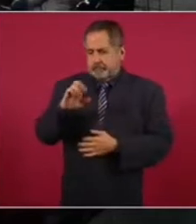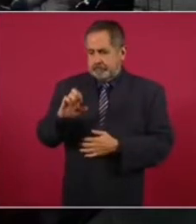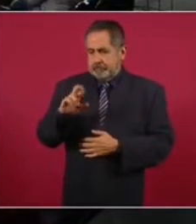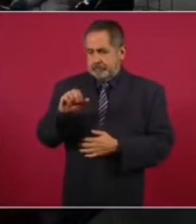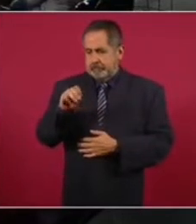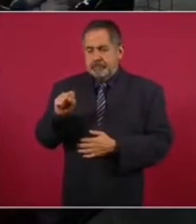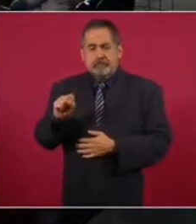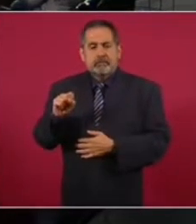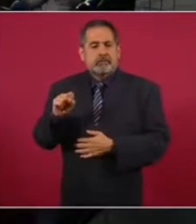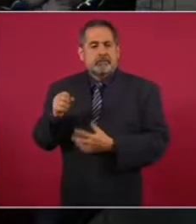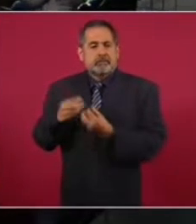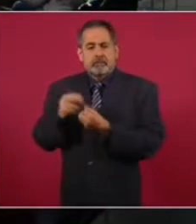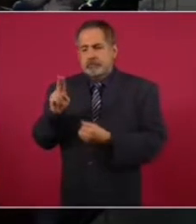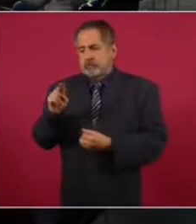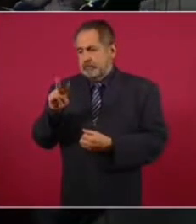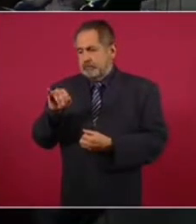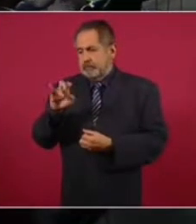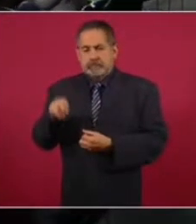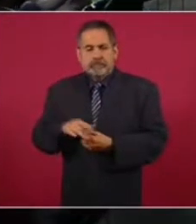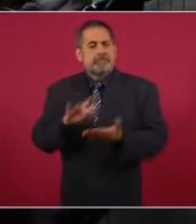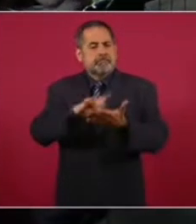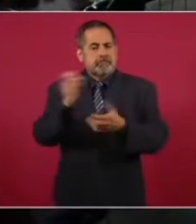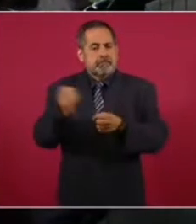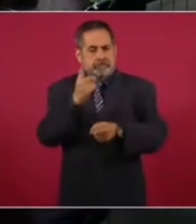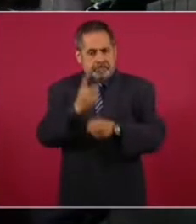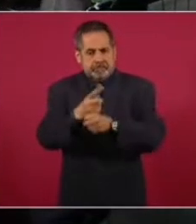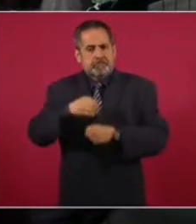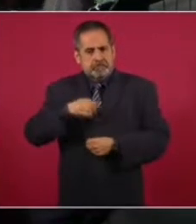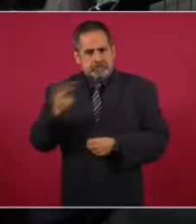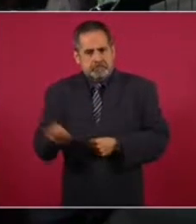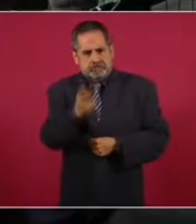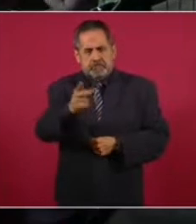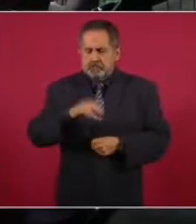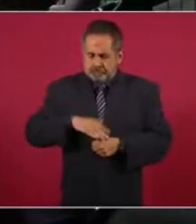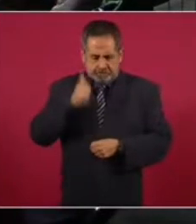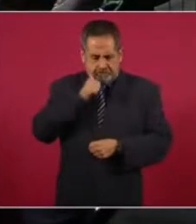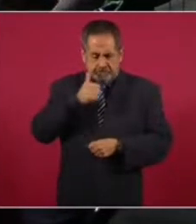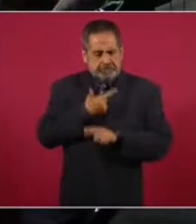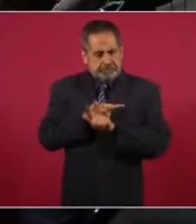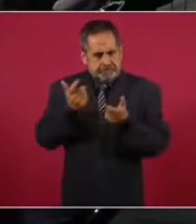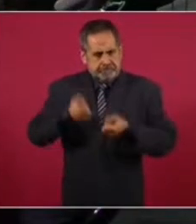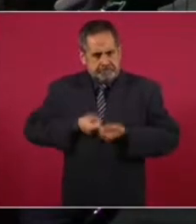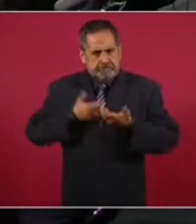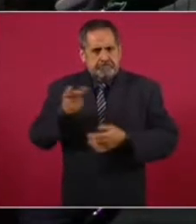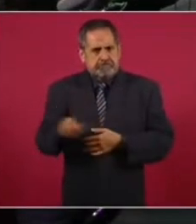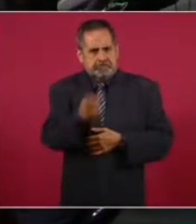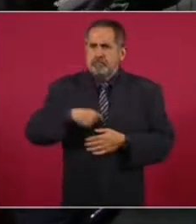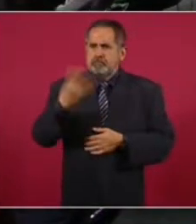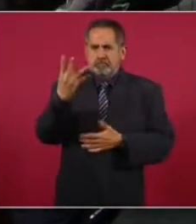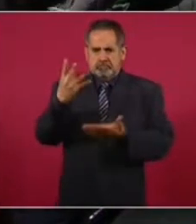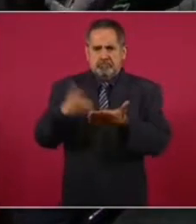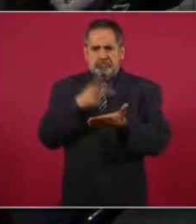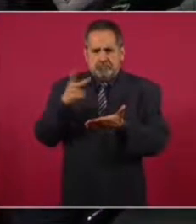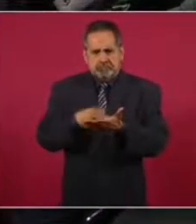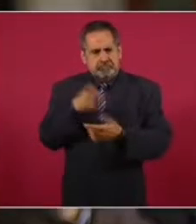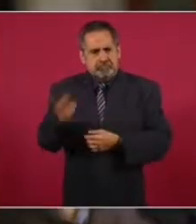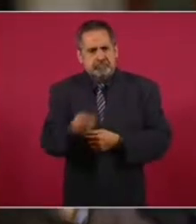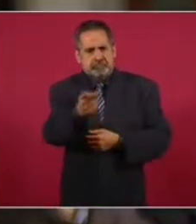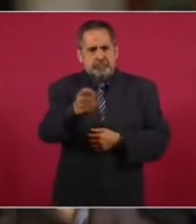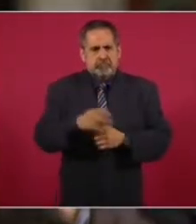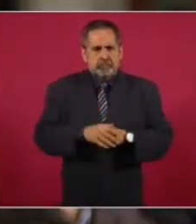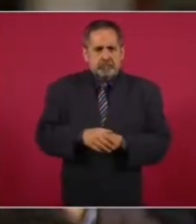Reforma. Le agradezco la oportunidad de preguntar con absoluta libertad. He venido, esta es la cuarta ocasión. Para que no